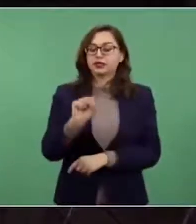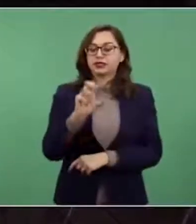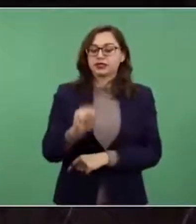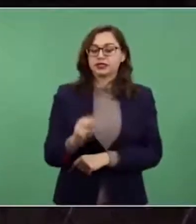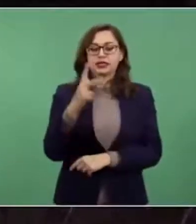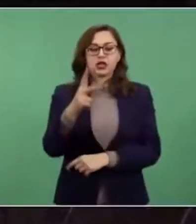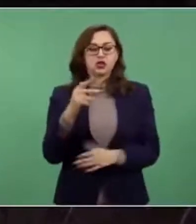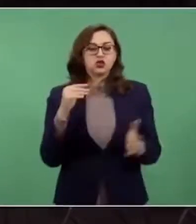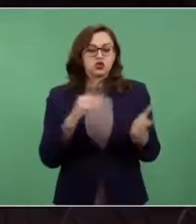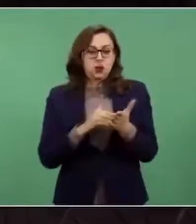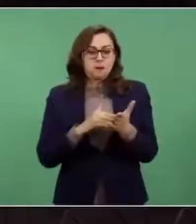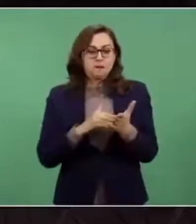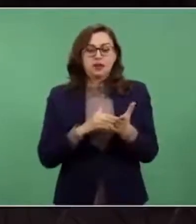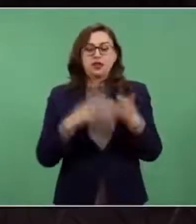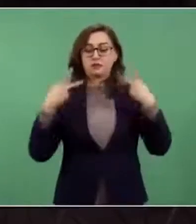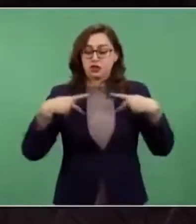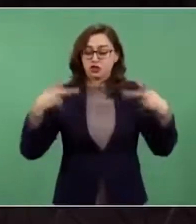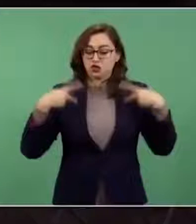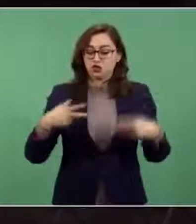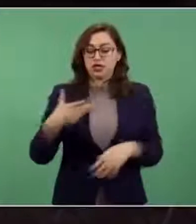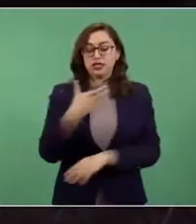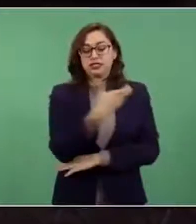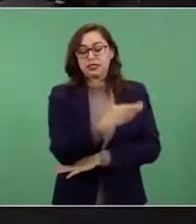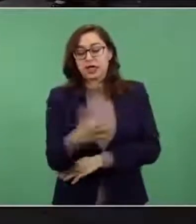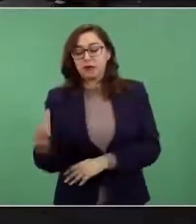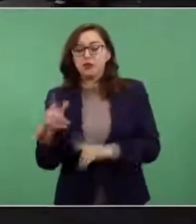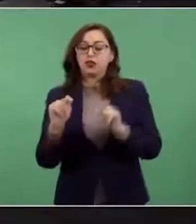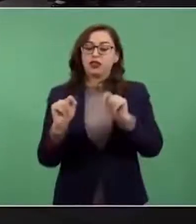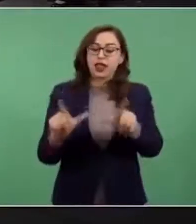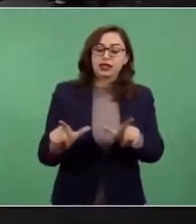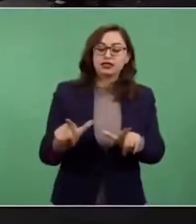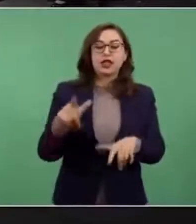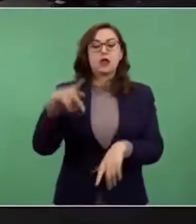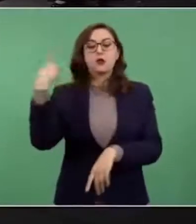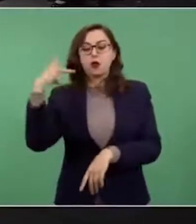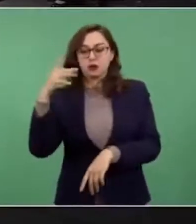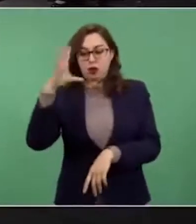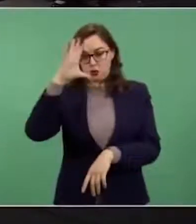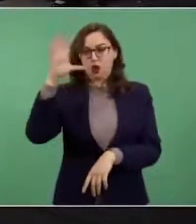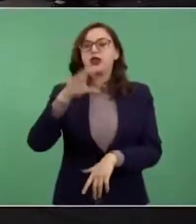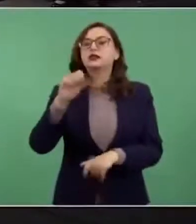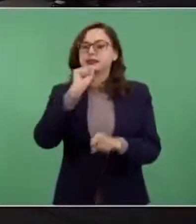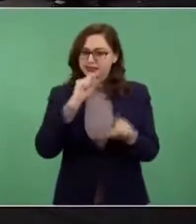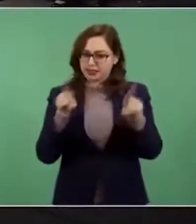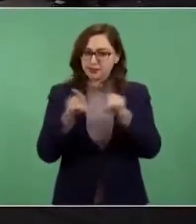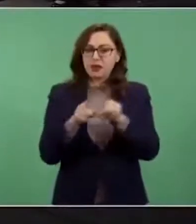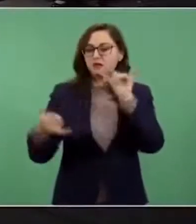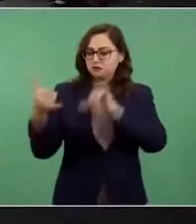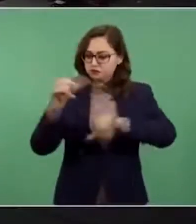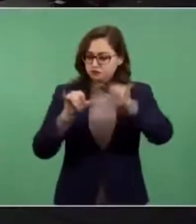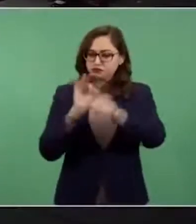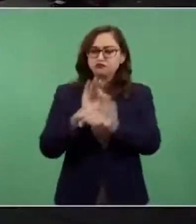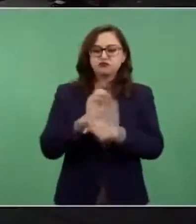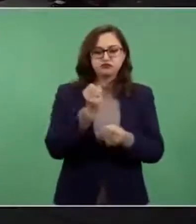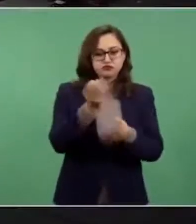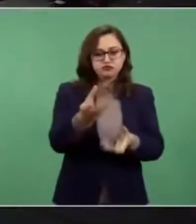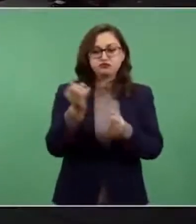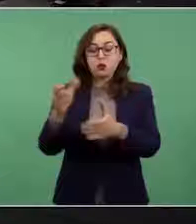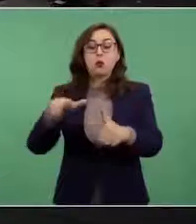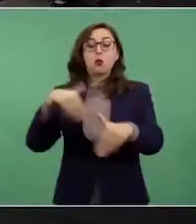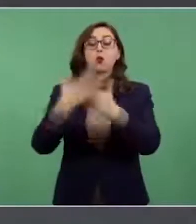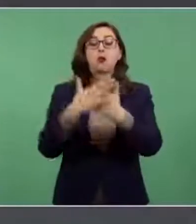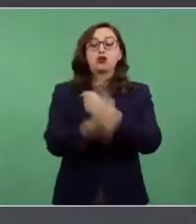68,000 campesinos pobres de Puebla, Tlaxcala y Morelos. Y el próximo año se incluirá a productores de